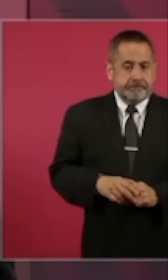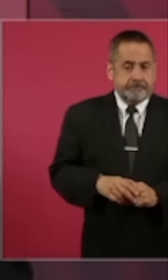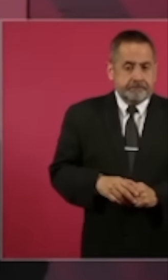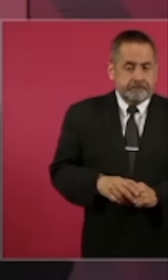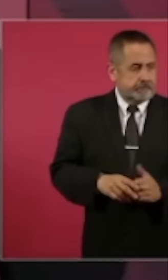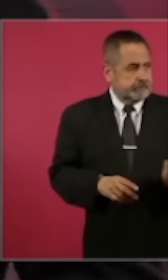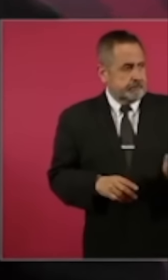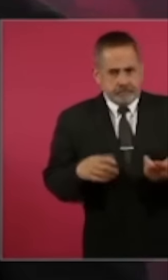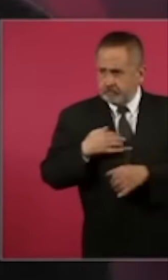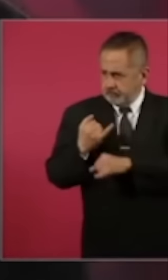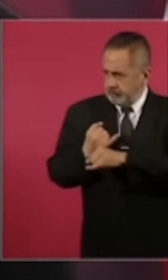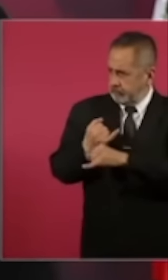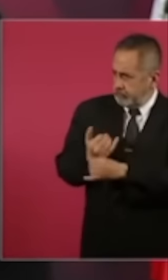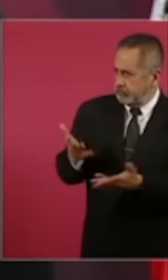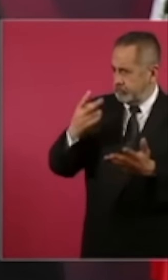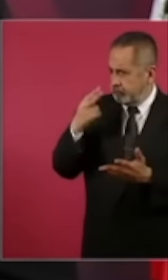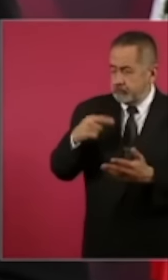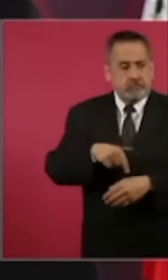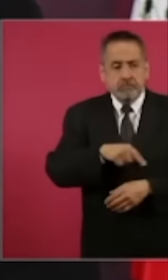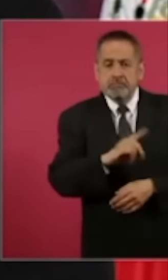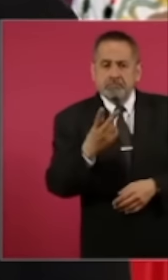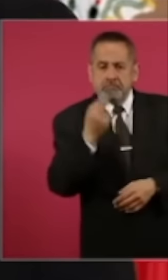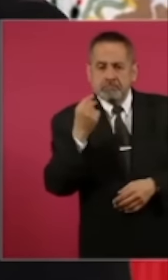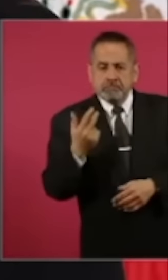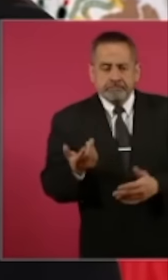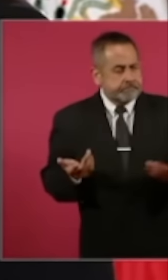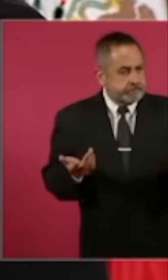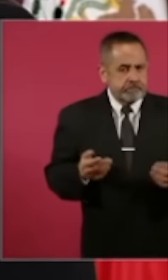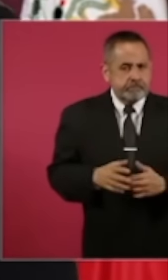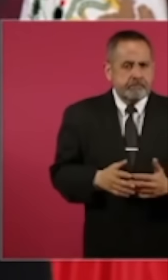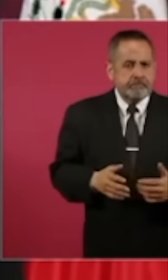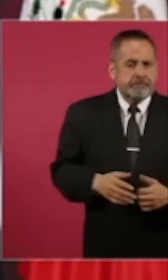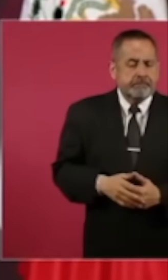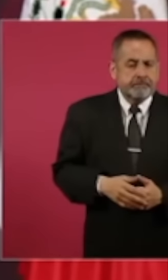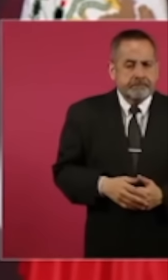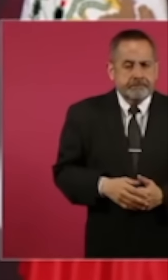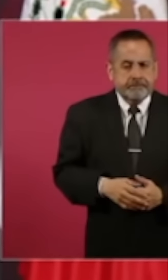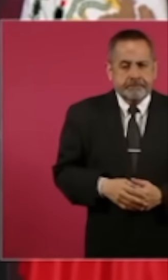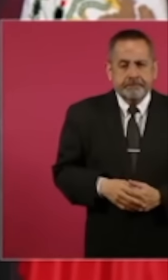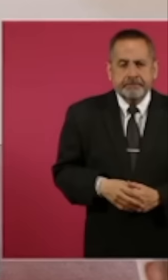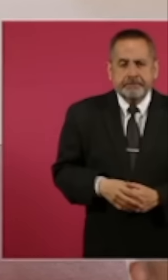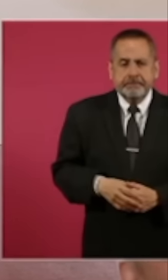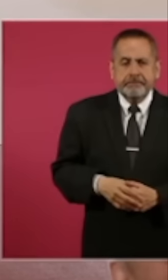Nos dieron, además, era la prioridad,